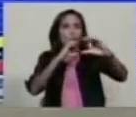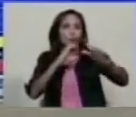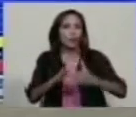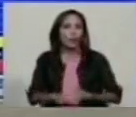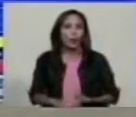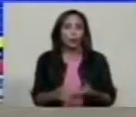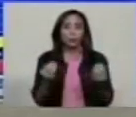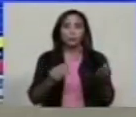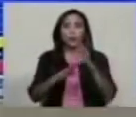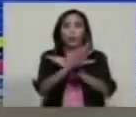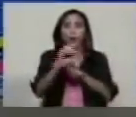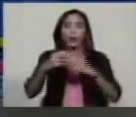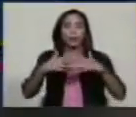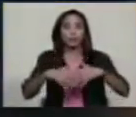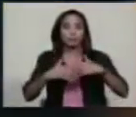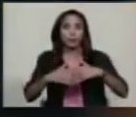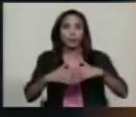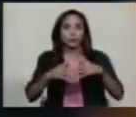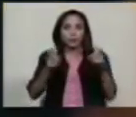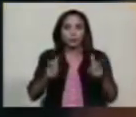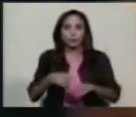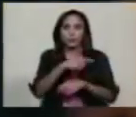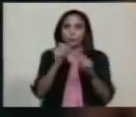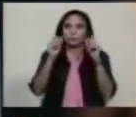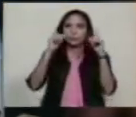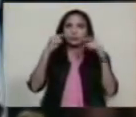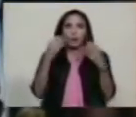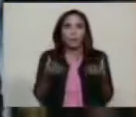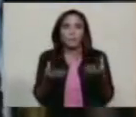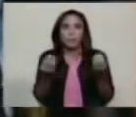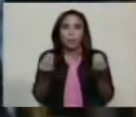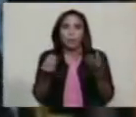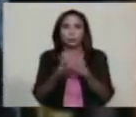Bueno, 40 empresarios. Me impresioné cuando llegué y los vi.